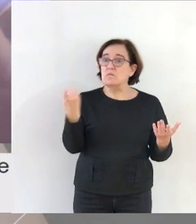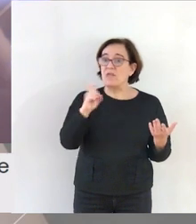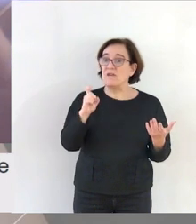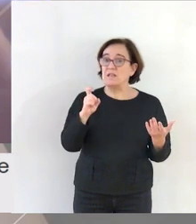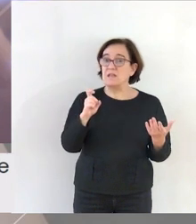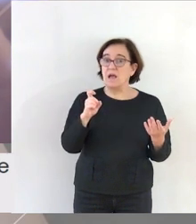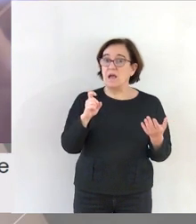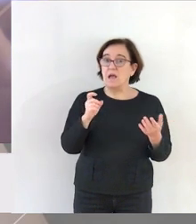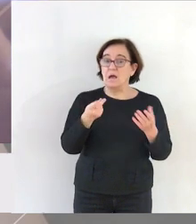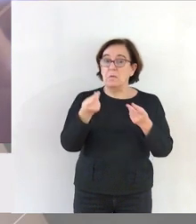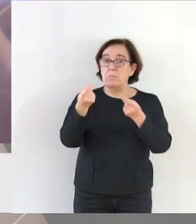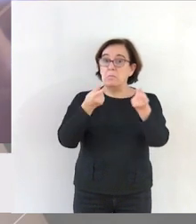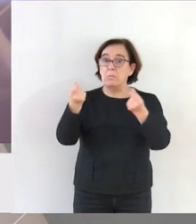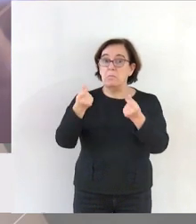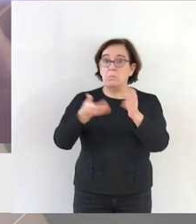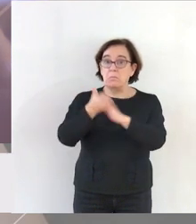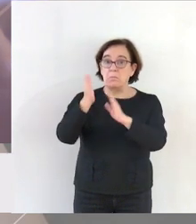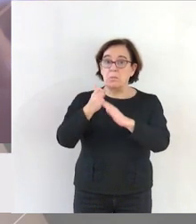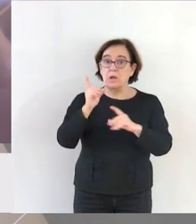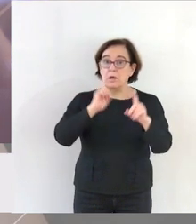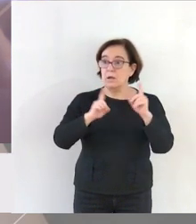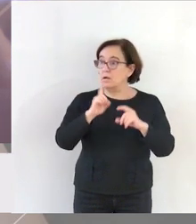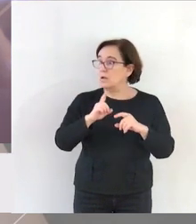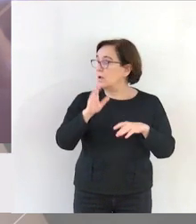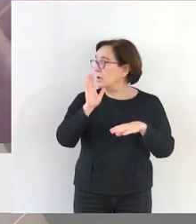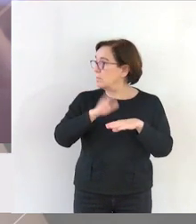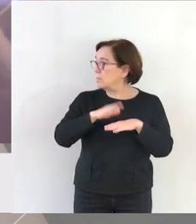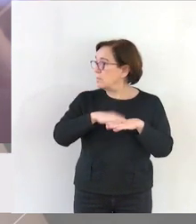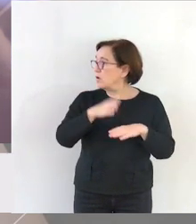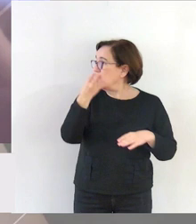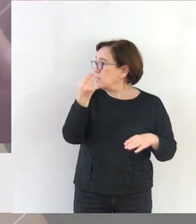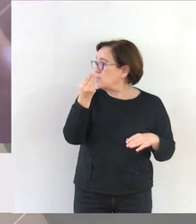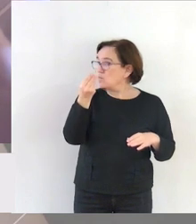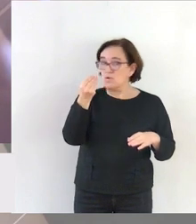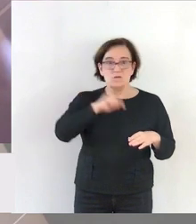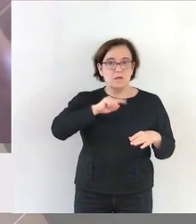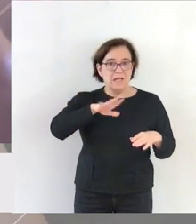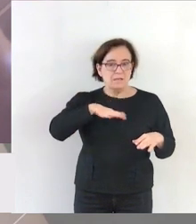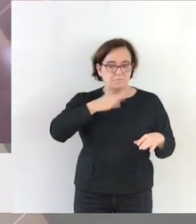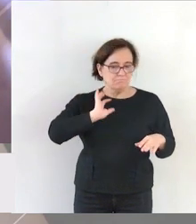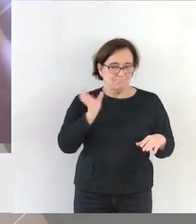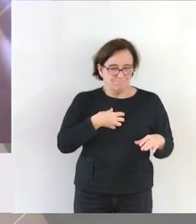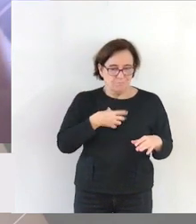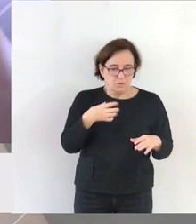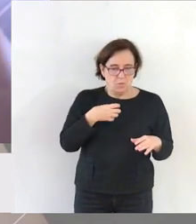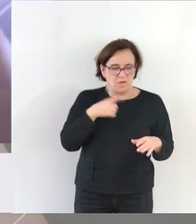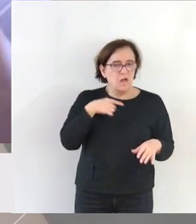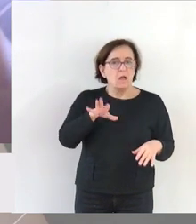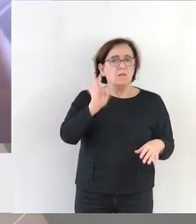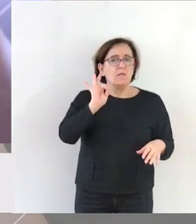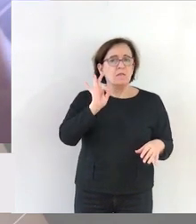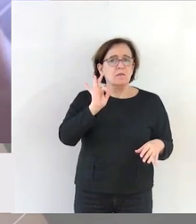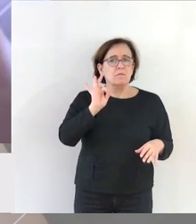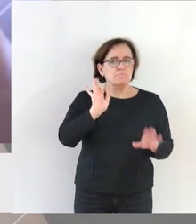bueno es mucho más preocupante que eso porque en realidad muchos de ellos es que no son capaces otros muchos no deciden